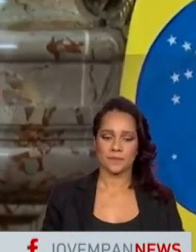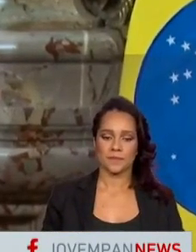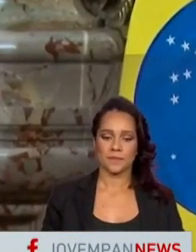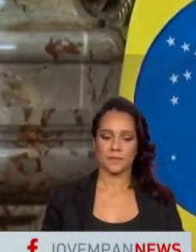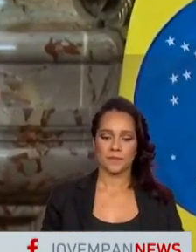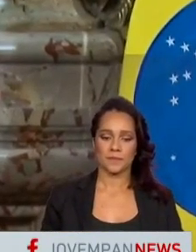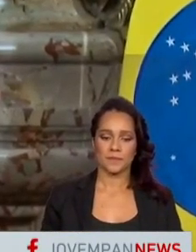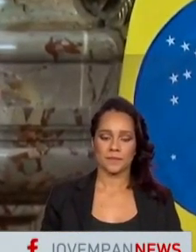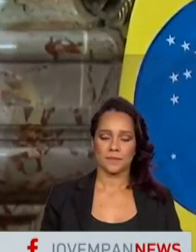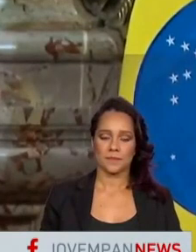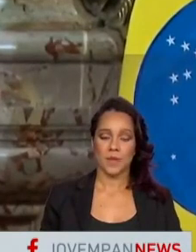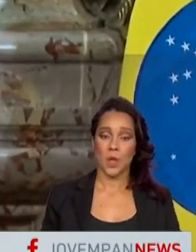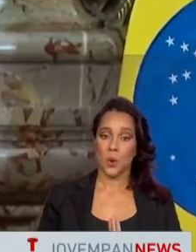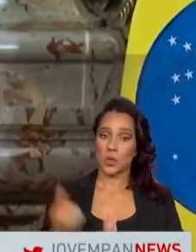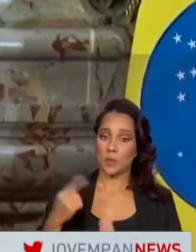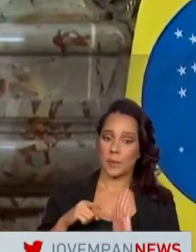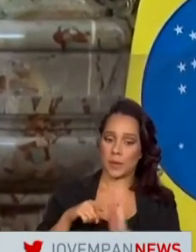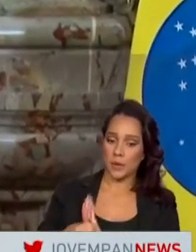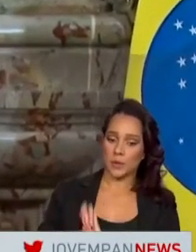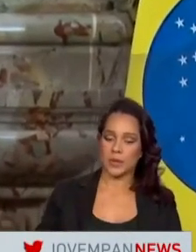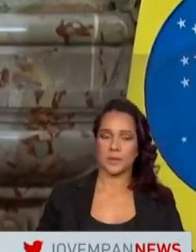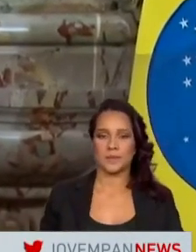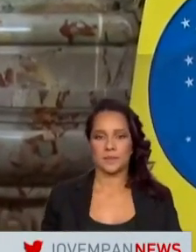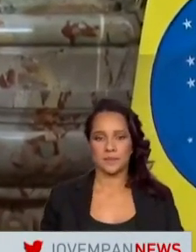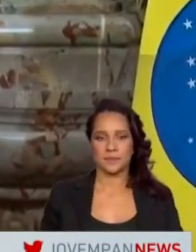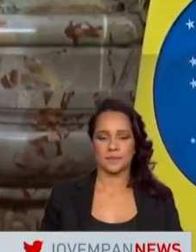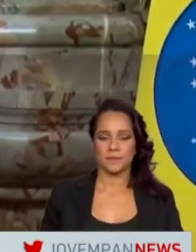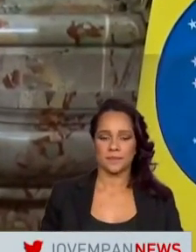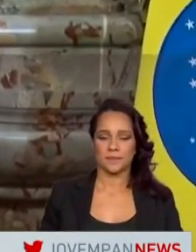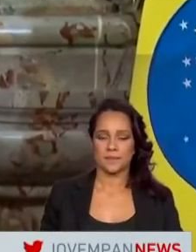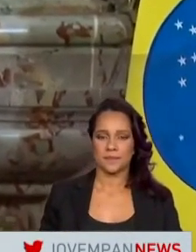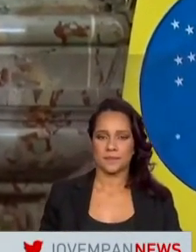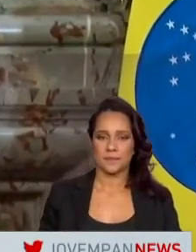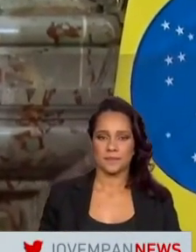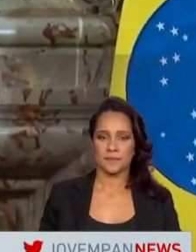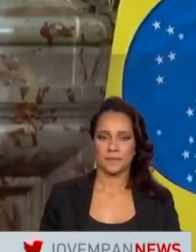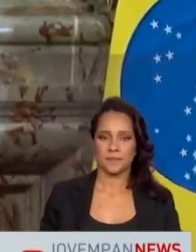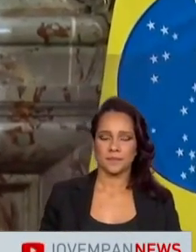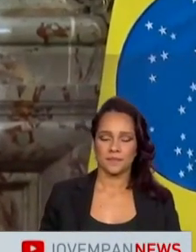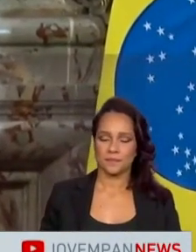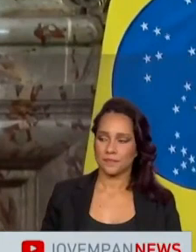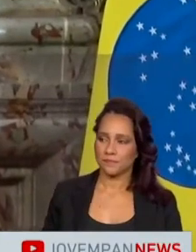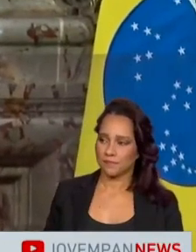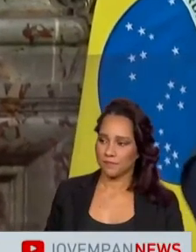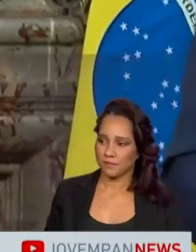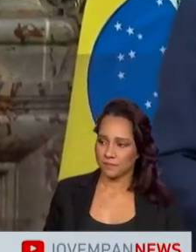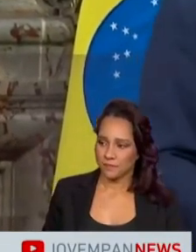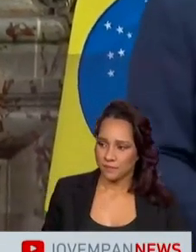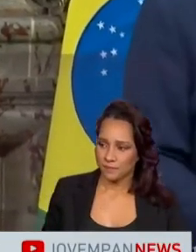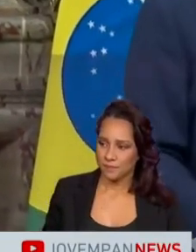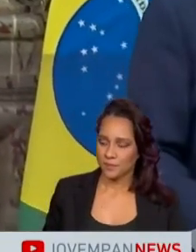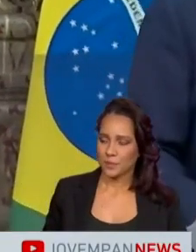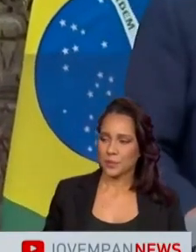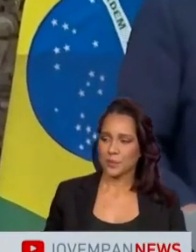Pregunta a cargo de Sofía Rojas, de la Agencia Noticias Argentinas. ¿Qué tal? Buenas tardes, presidente Fernández,